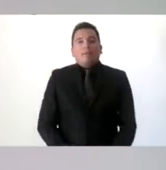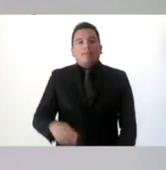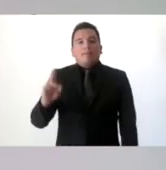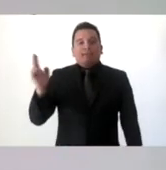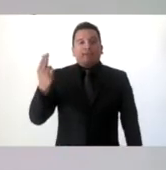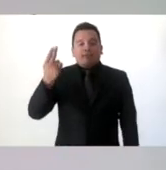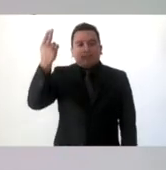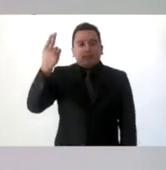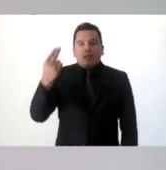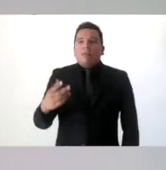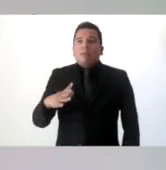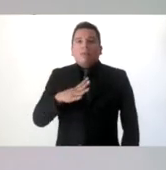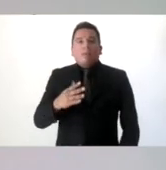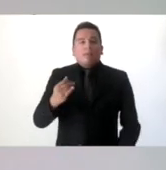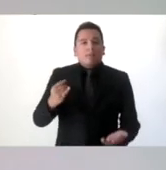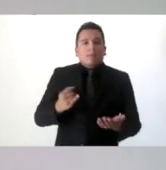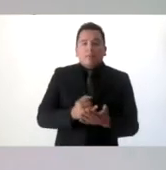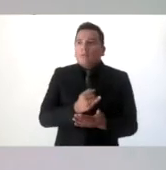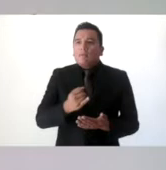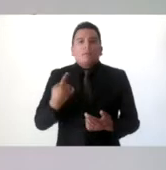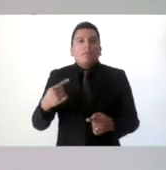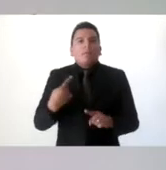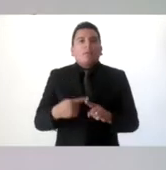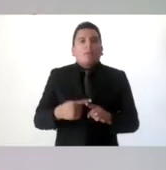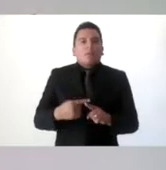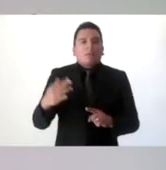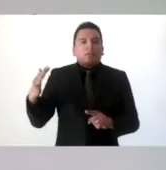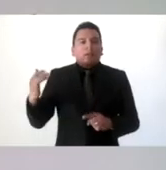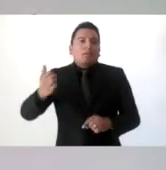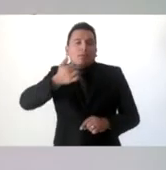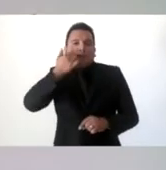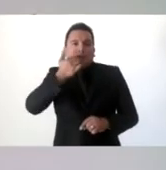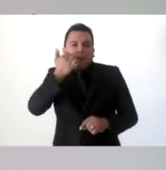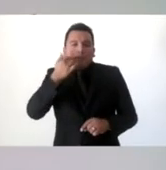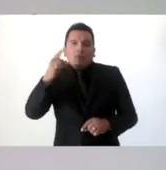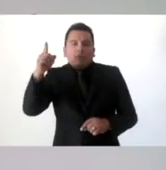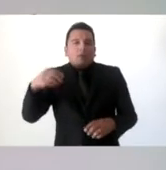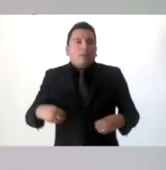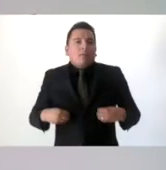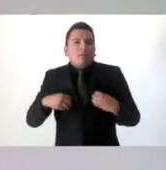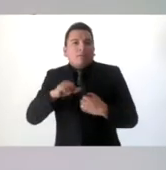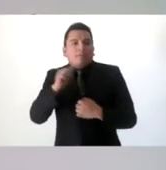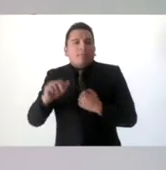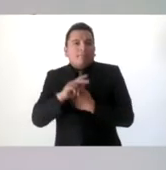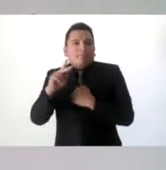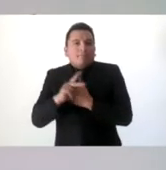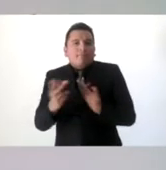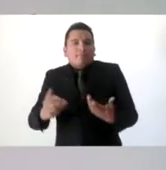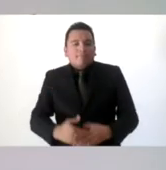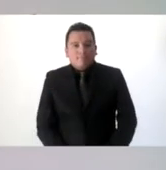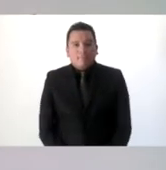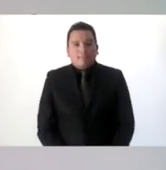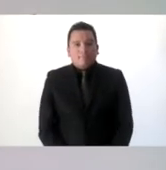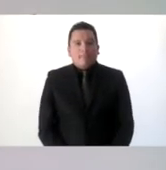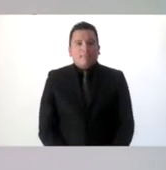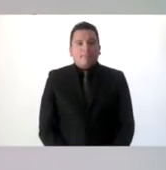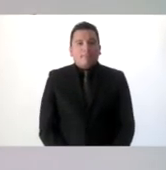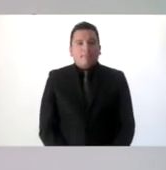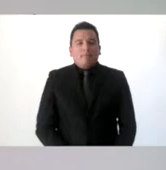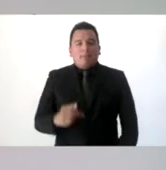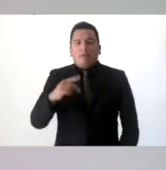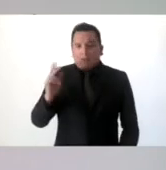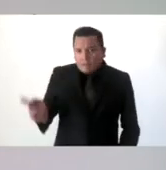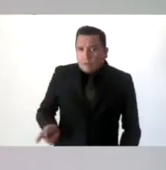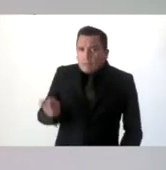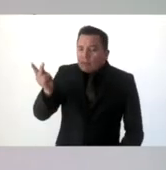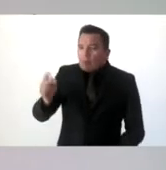la facultad, en donde quien decidió la elección fueron 50 alumnos de la facultad que estaban en el extranjero. Pero la pregunta concreta que le